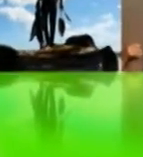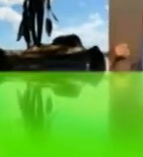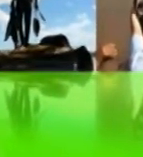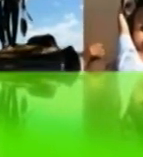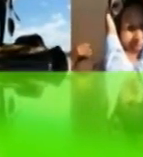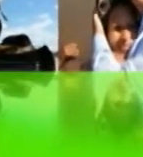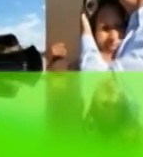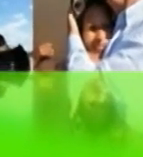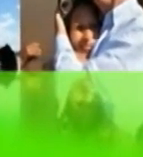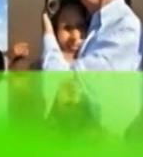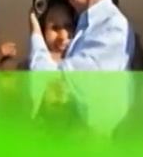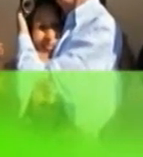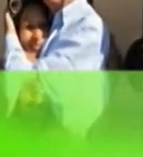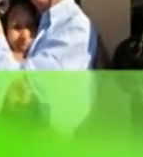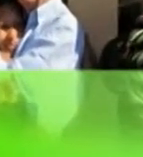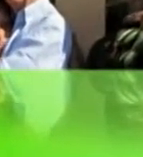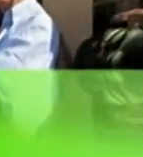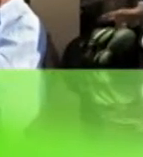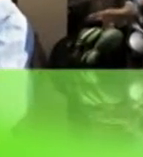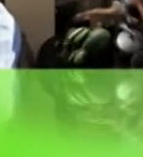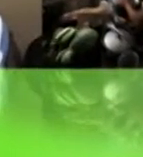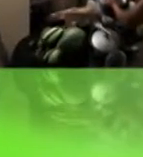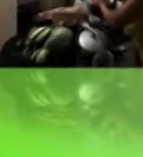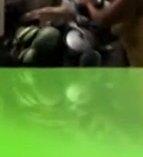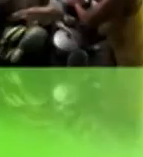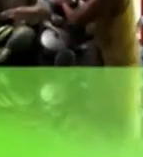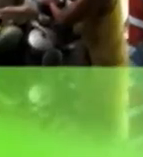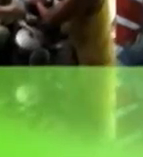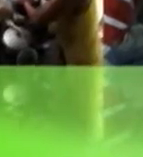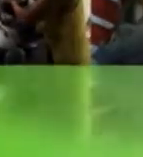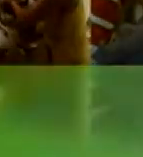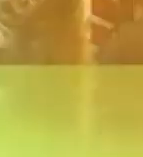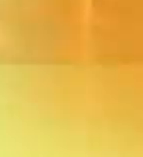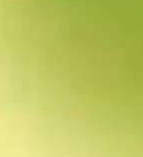ustedes, despuntando el día, ojalá.